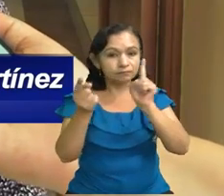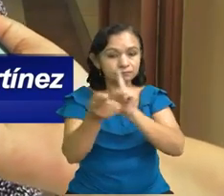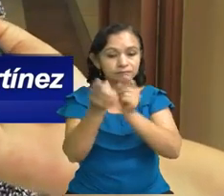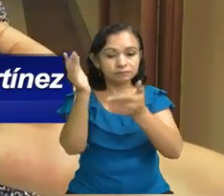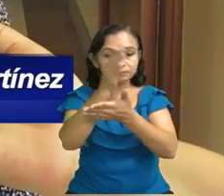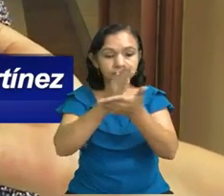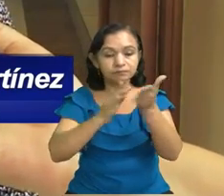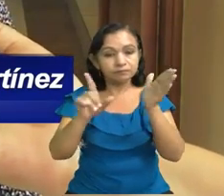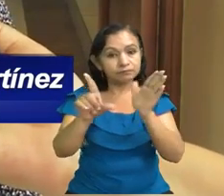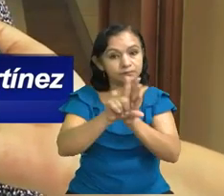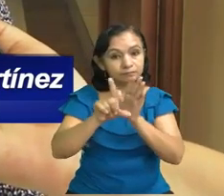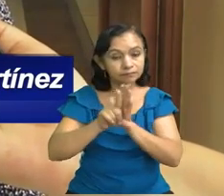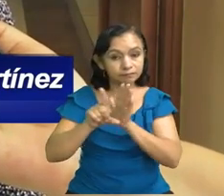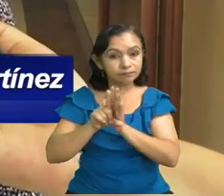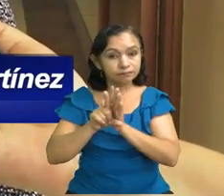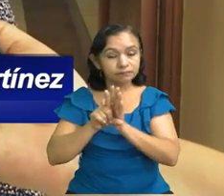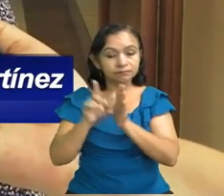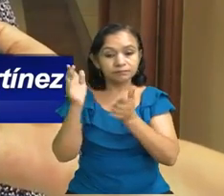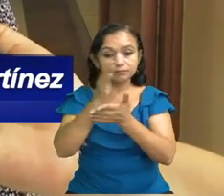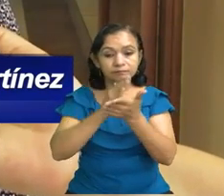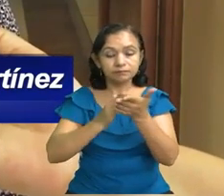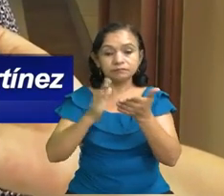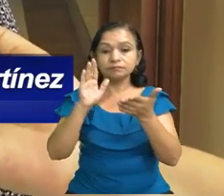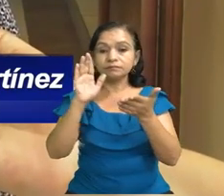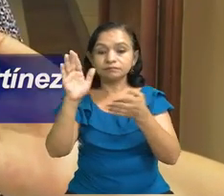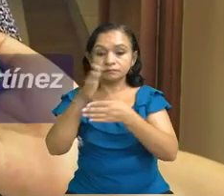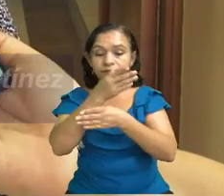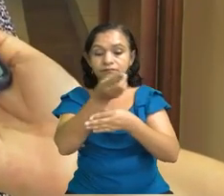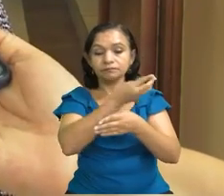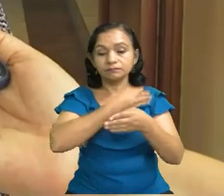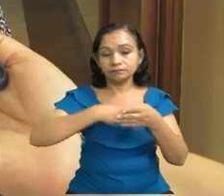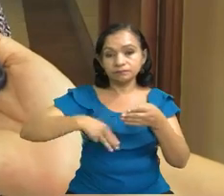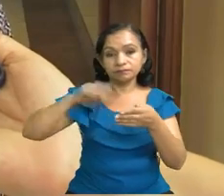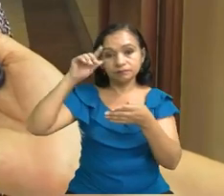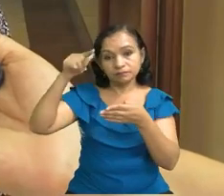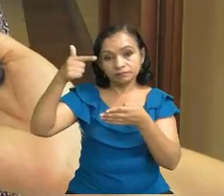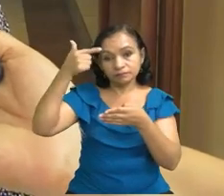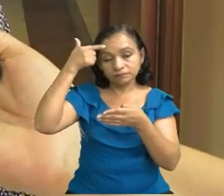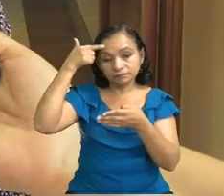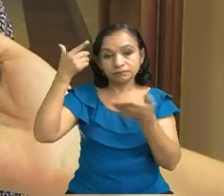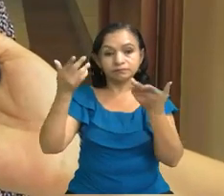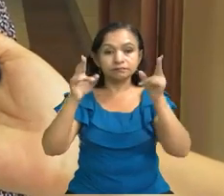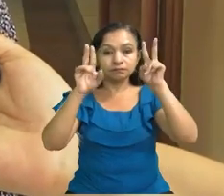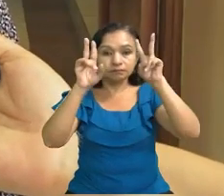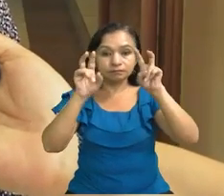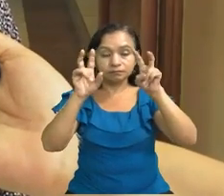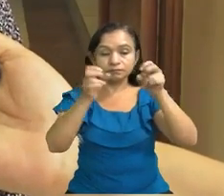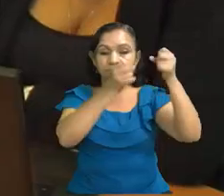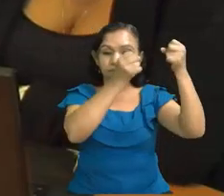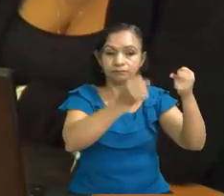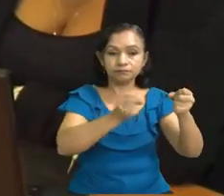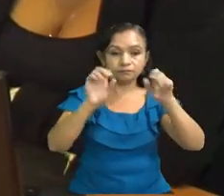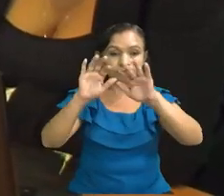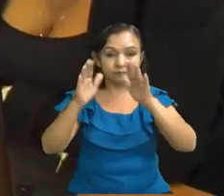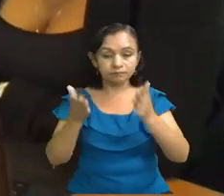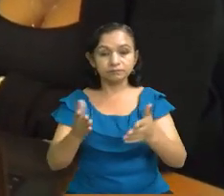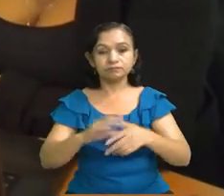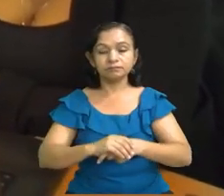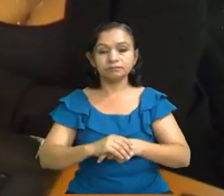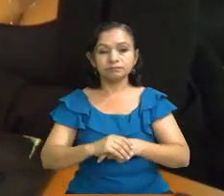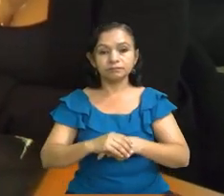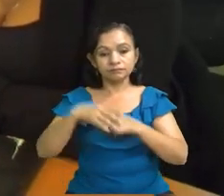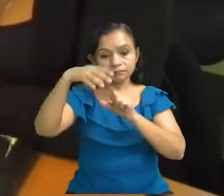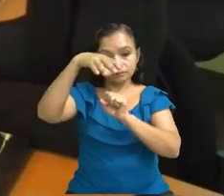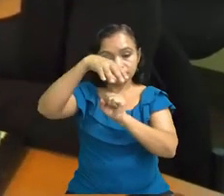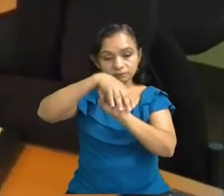algunas leyes orgánicas de algunos poderes del Estado que tengan que ver con el tema de la equidad de género. Las 15 comisiones